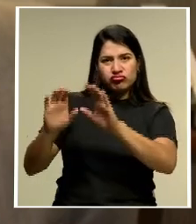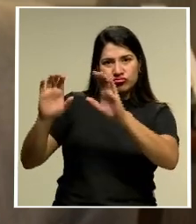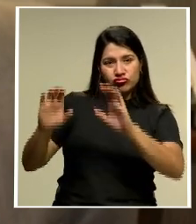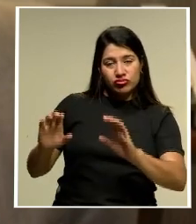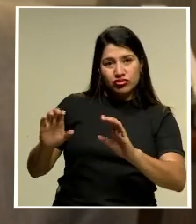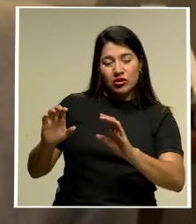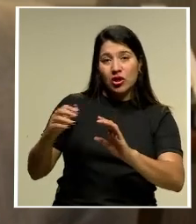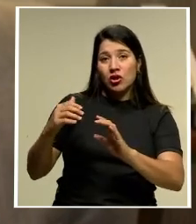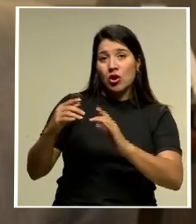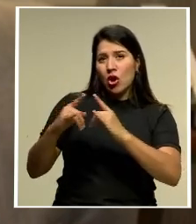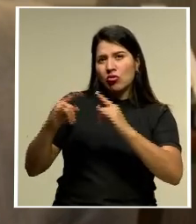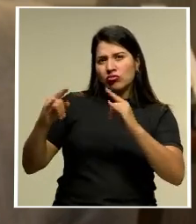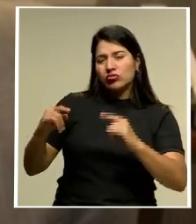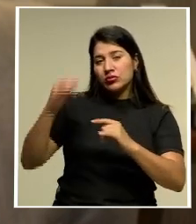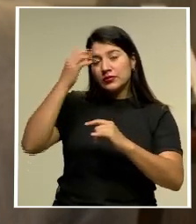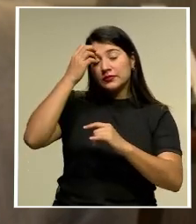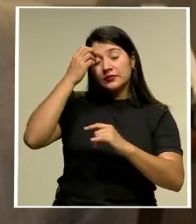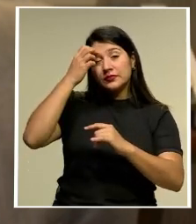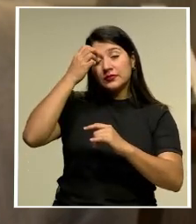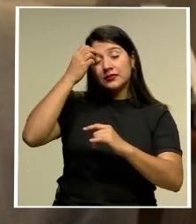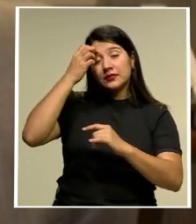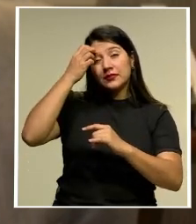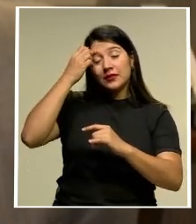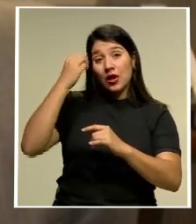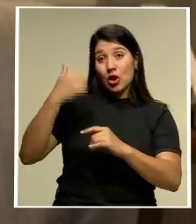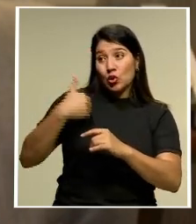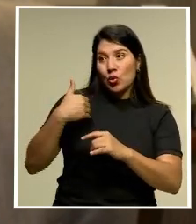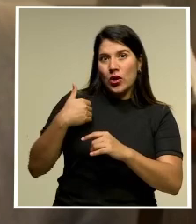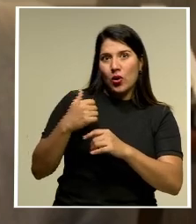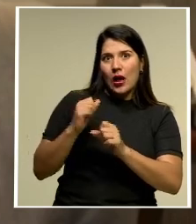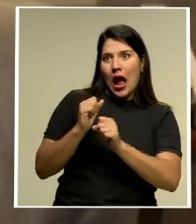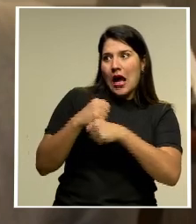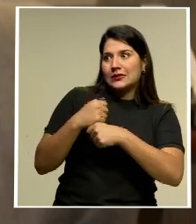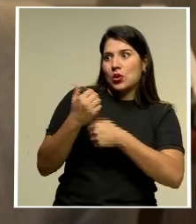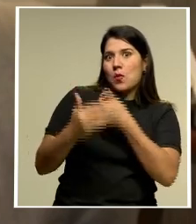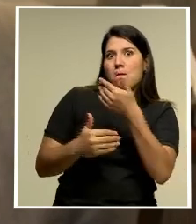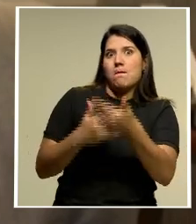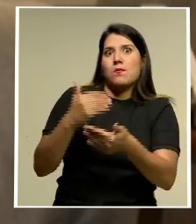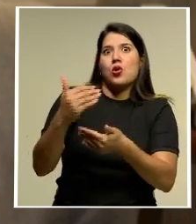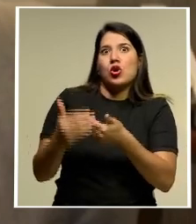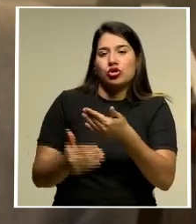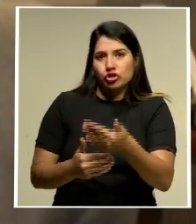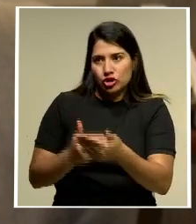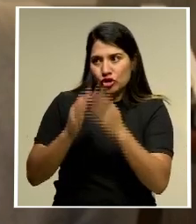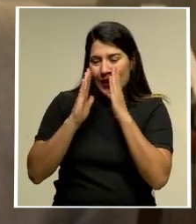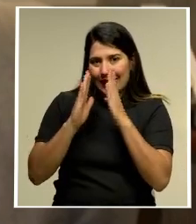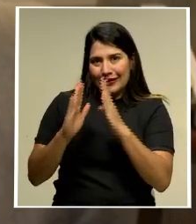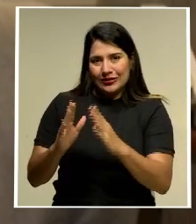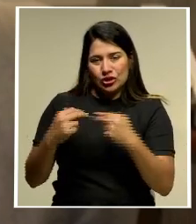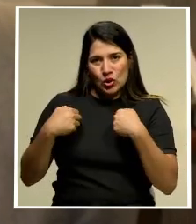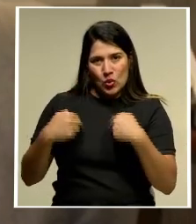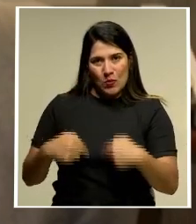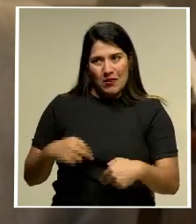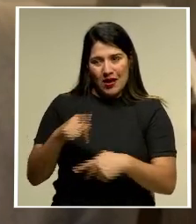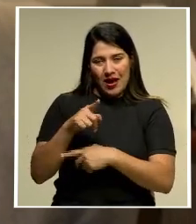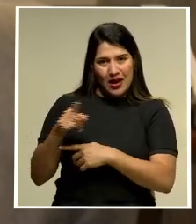Hubo que hacer un ejercicio de diplomacia, un enorme despliegue diplomático y humanitario,